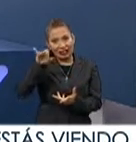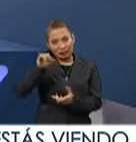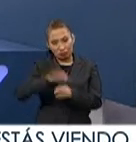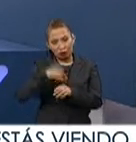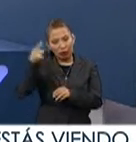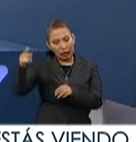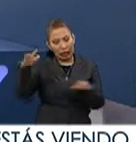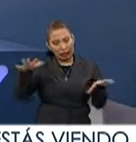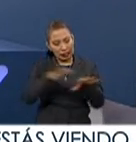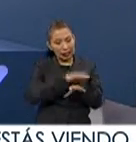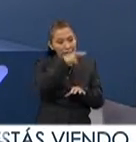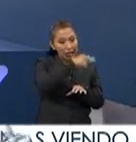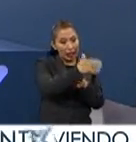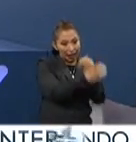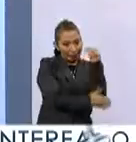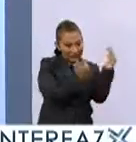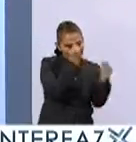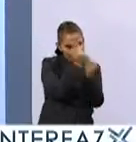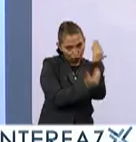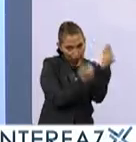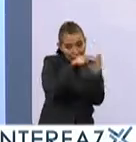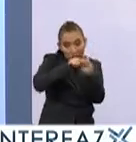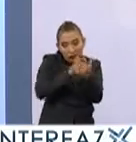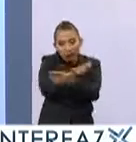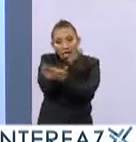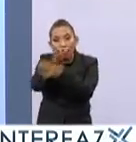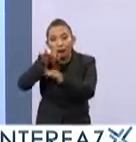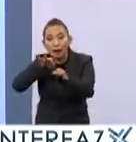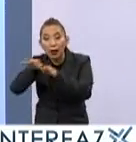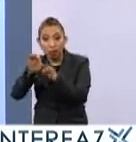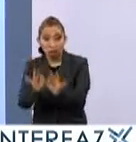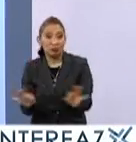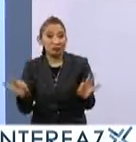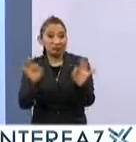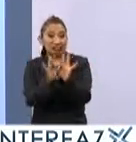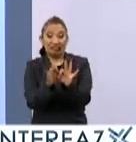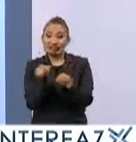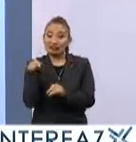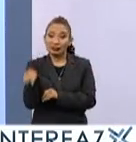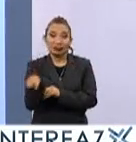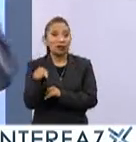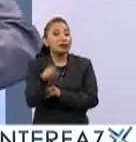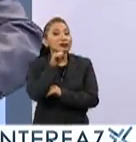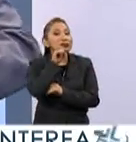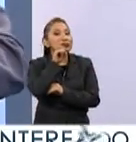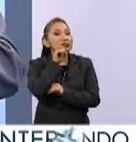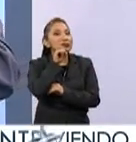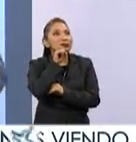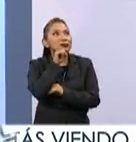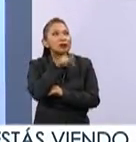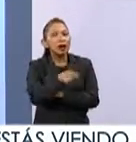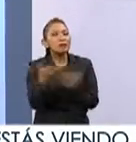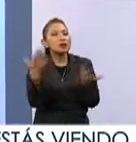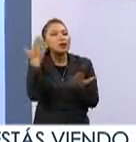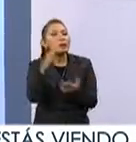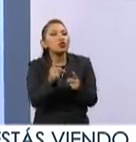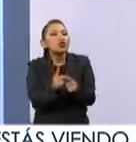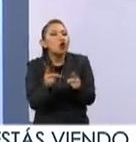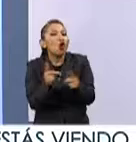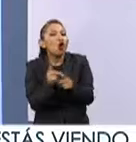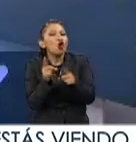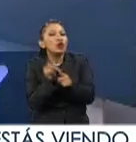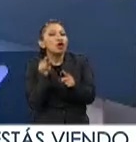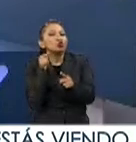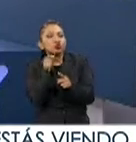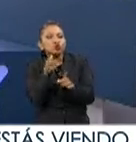que esa transición entre terminar los estudios e iniciar tu parte laboral es muy importante, pero también es muy importante saber dónde te vas